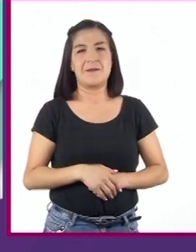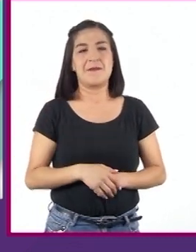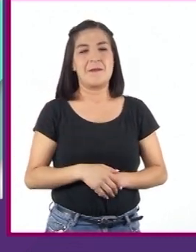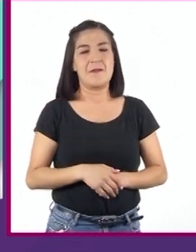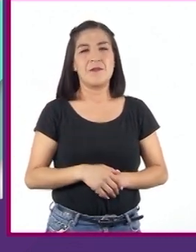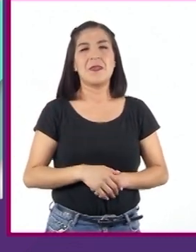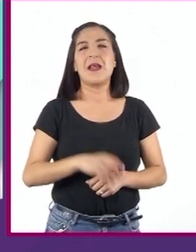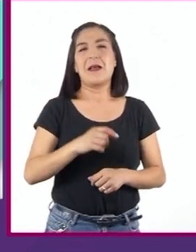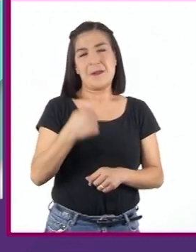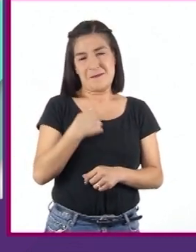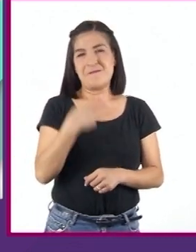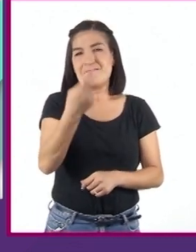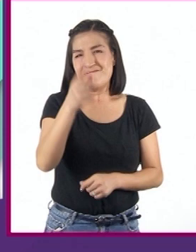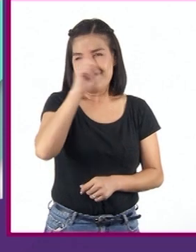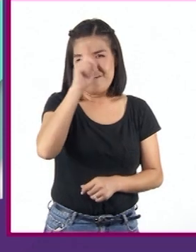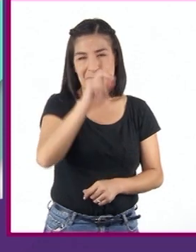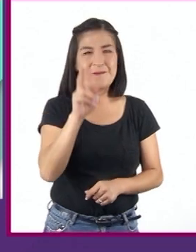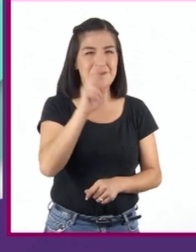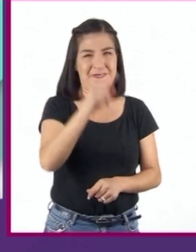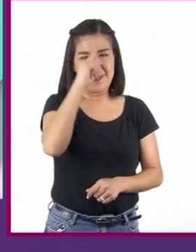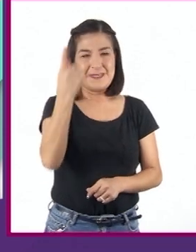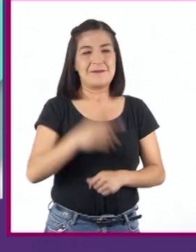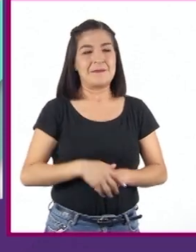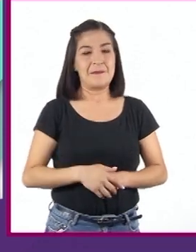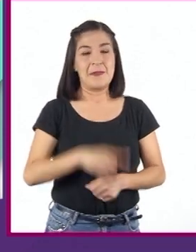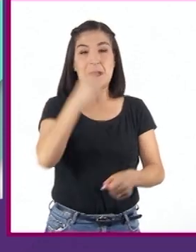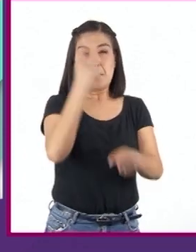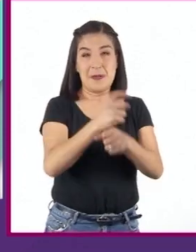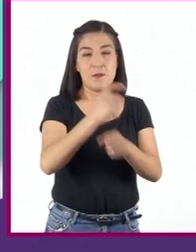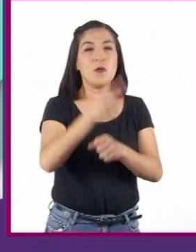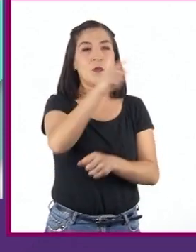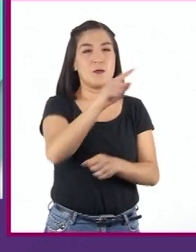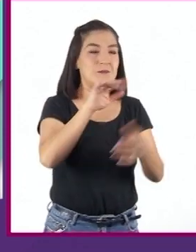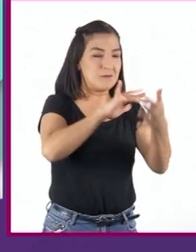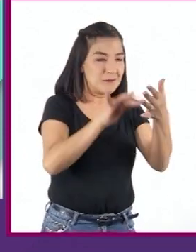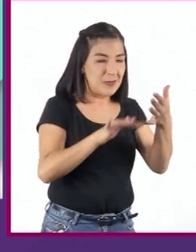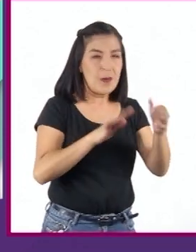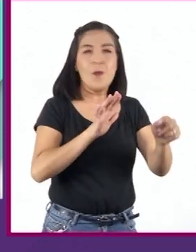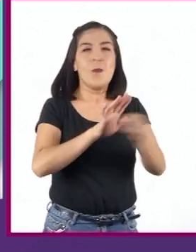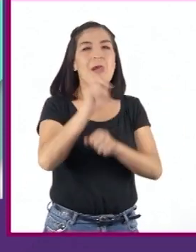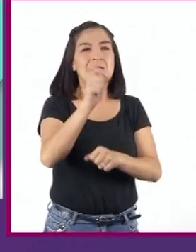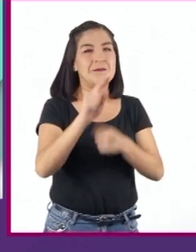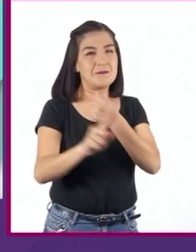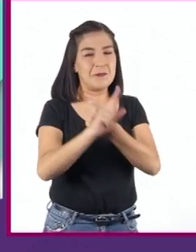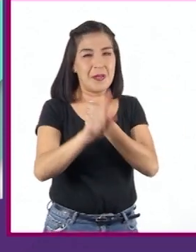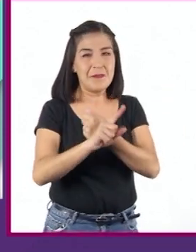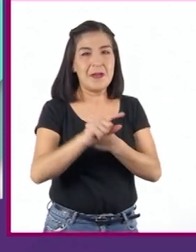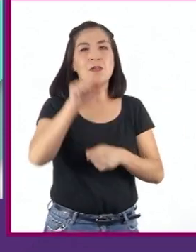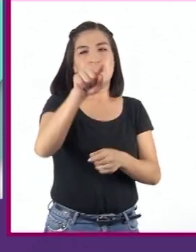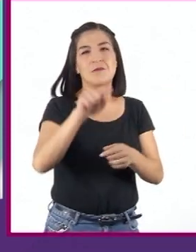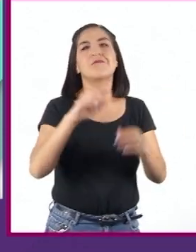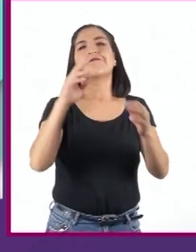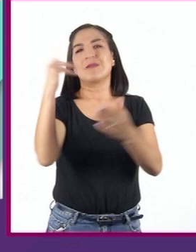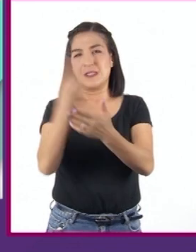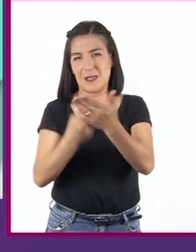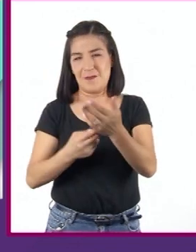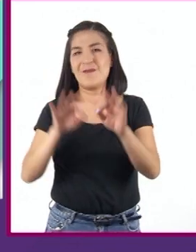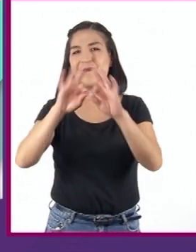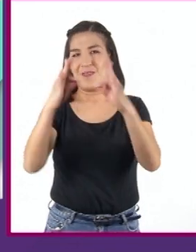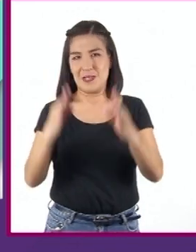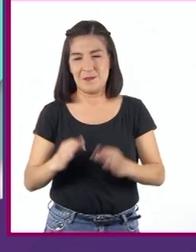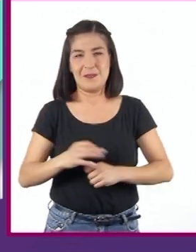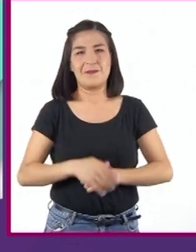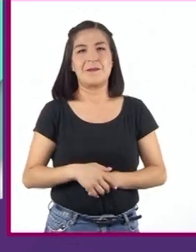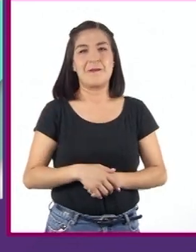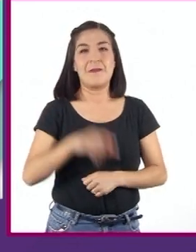Les daremos algunas pistas. Primero, lean atentamente el enunciado del problema y dibujen la figura correspondiente.